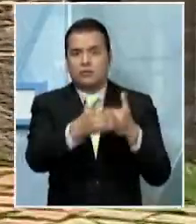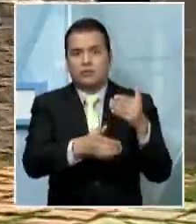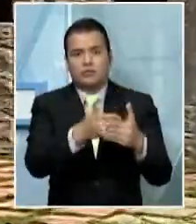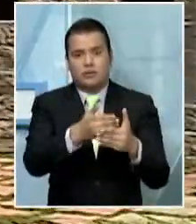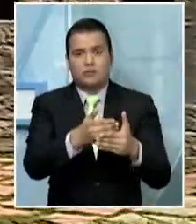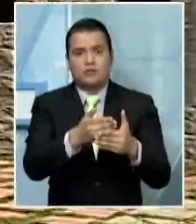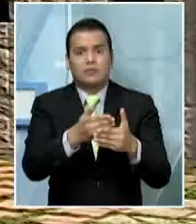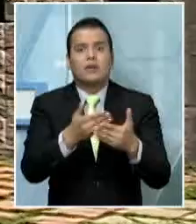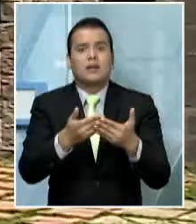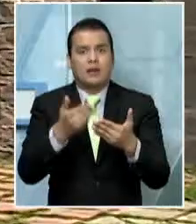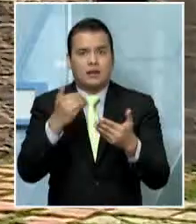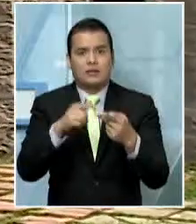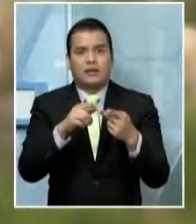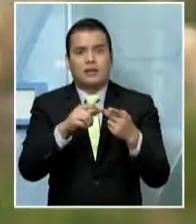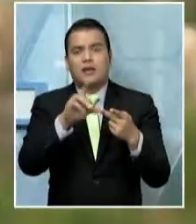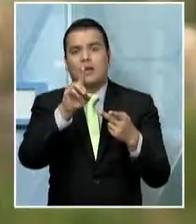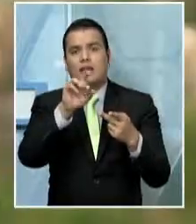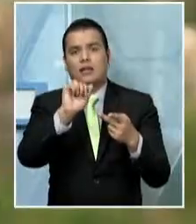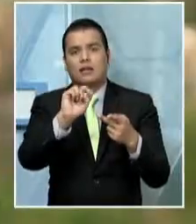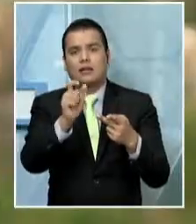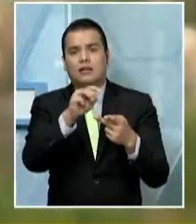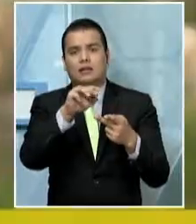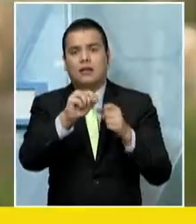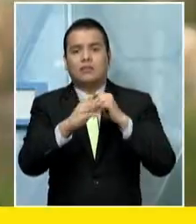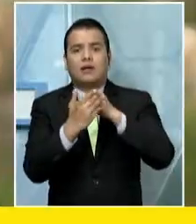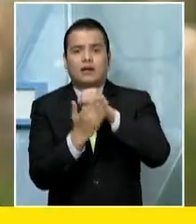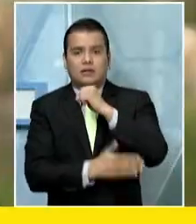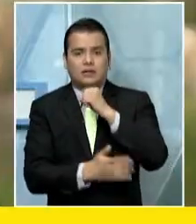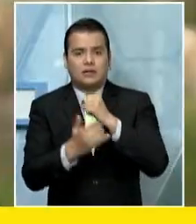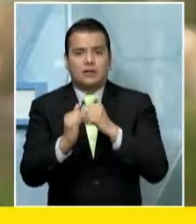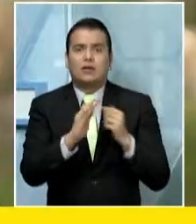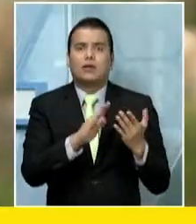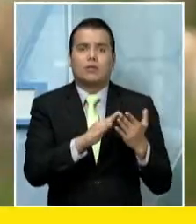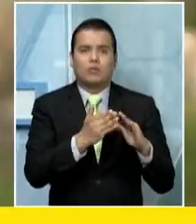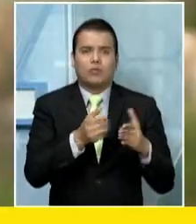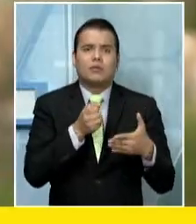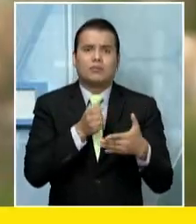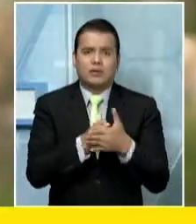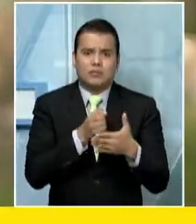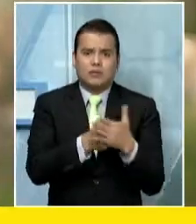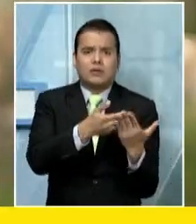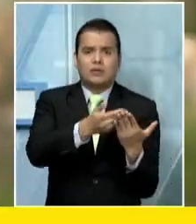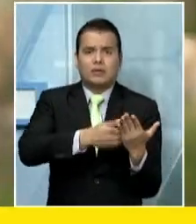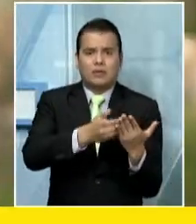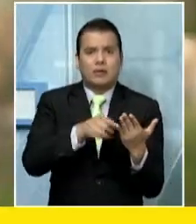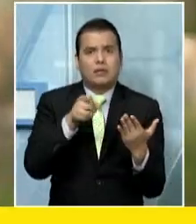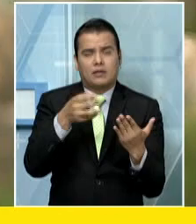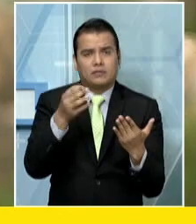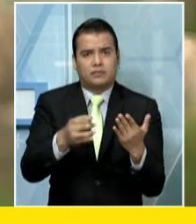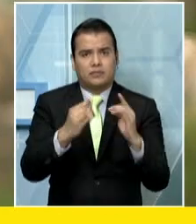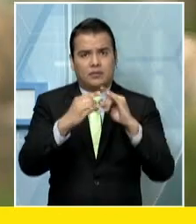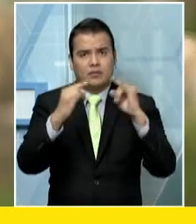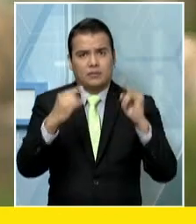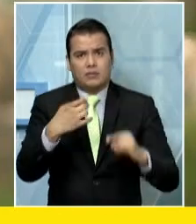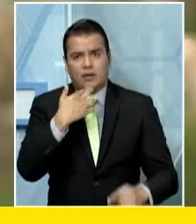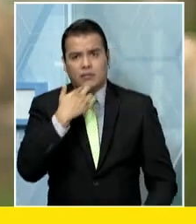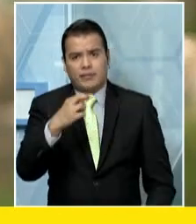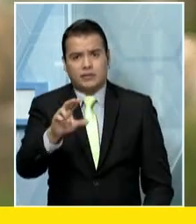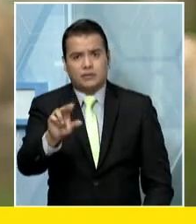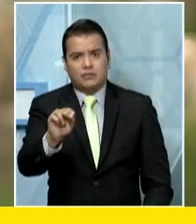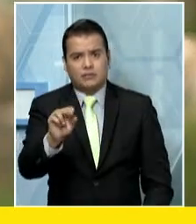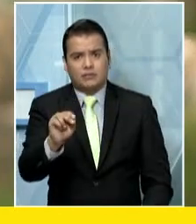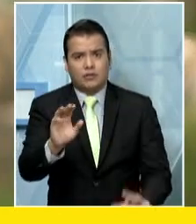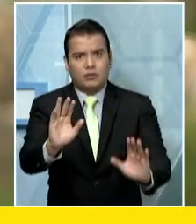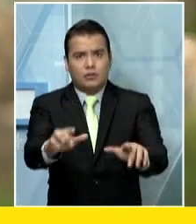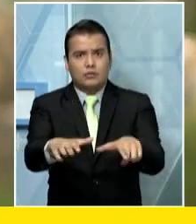varias sanciones del DACMA. La comunidad lleva insistiendo y con todos los documentos la carpa La 50 no tiene permiso, no tiene uso